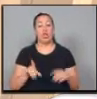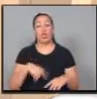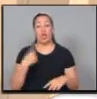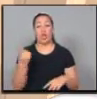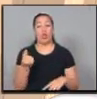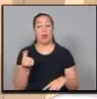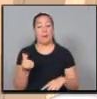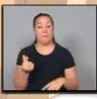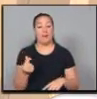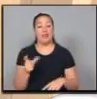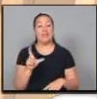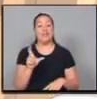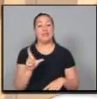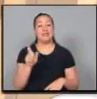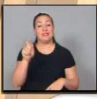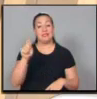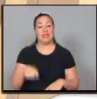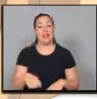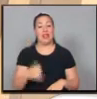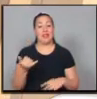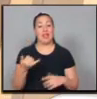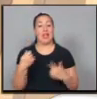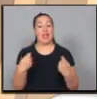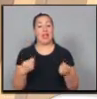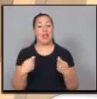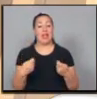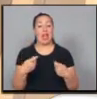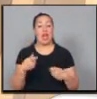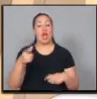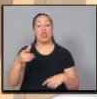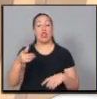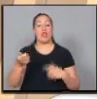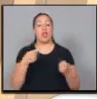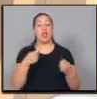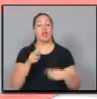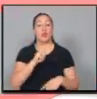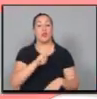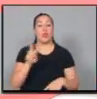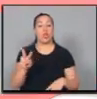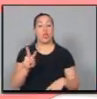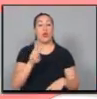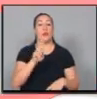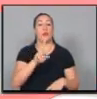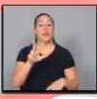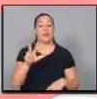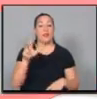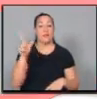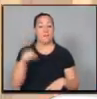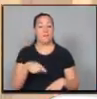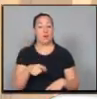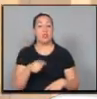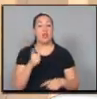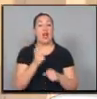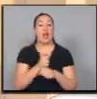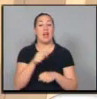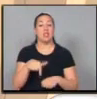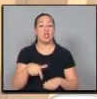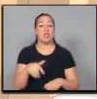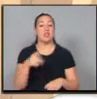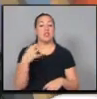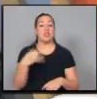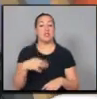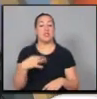hoy, las tarjetas le trasladan un costo financiero al comercio del 22-23%. Por lo general, lo que venía pasando hasta ahora es que ese costo te